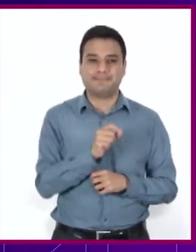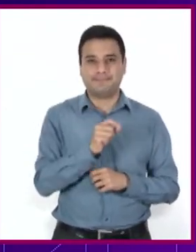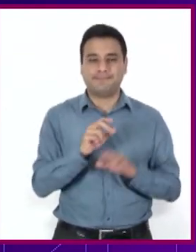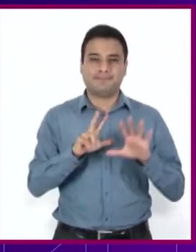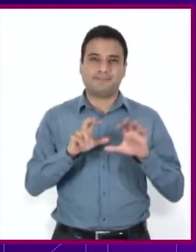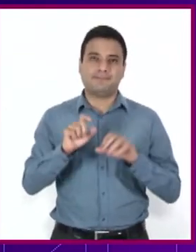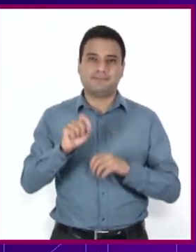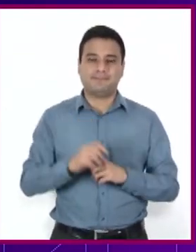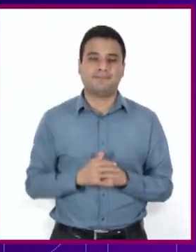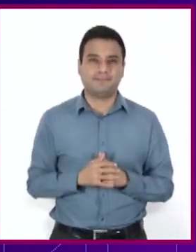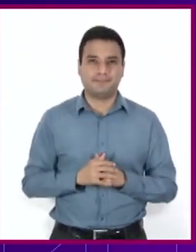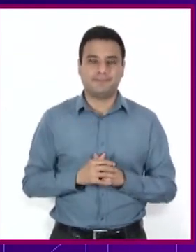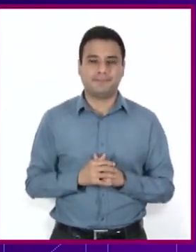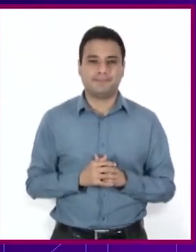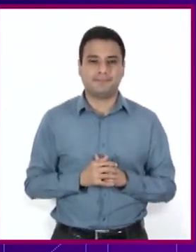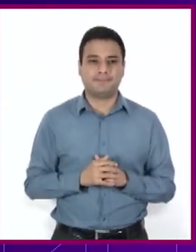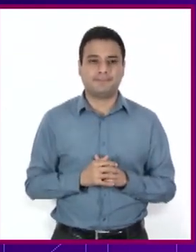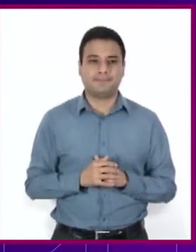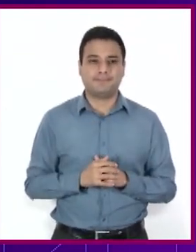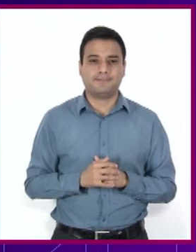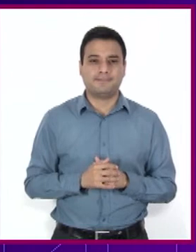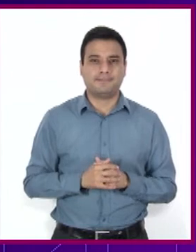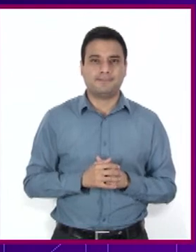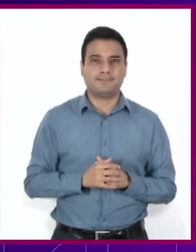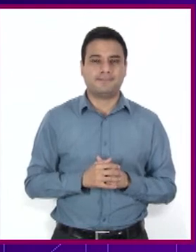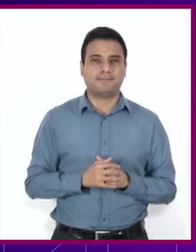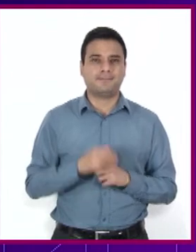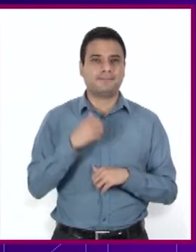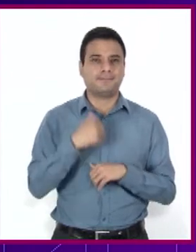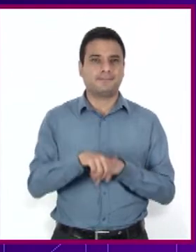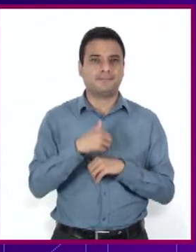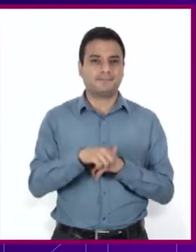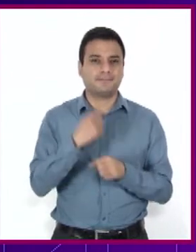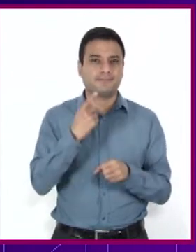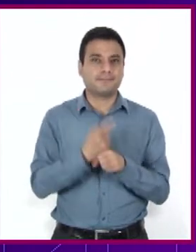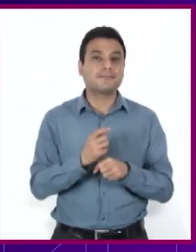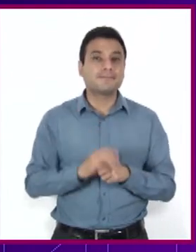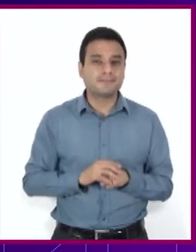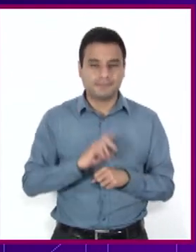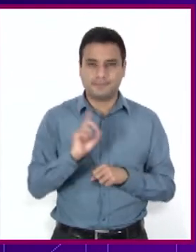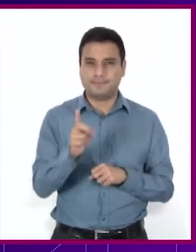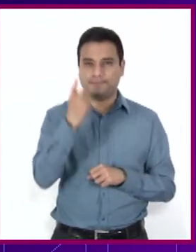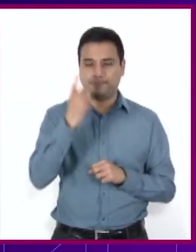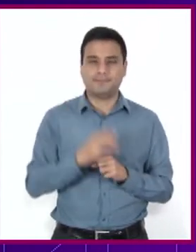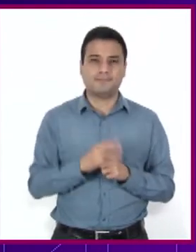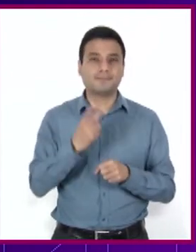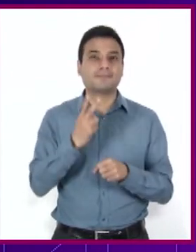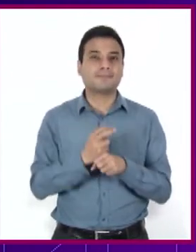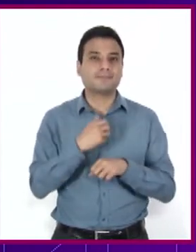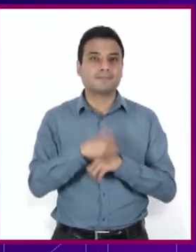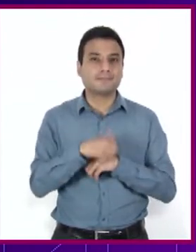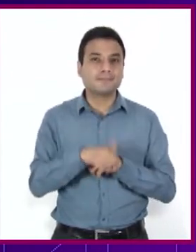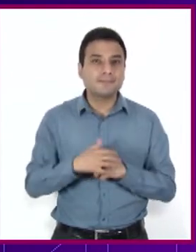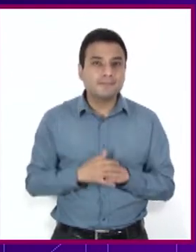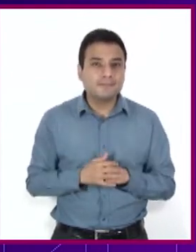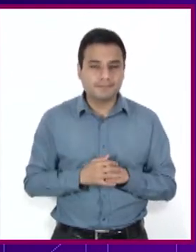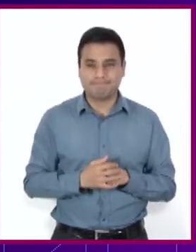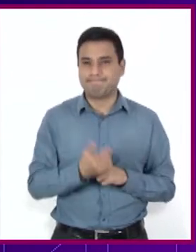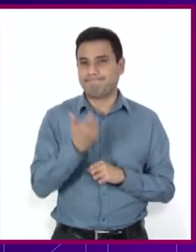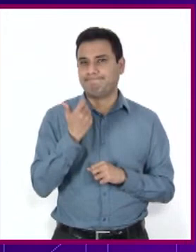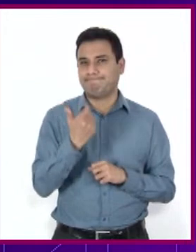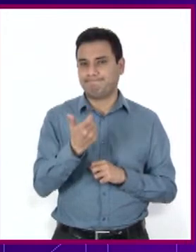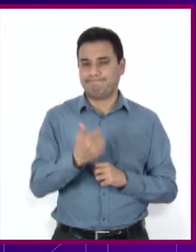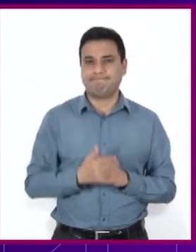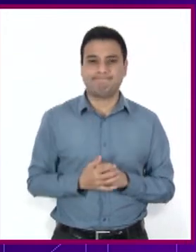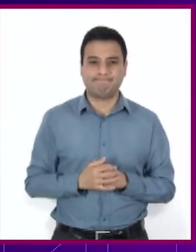40,820. El primer valor de la coordenada representa los dólares y el segundo valor su equivalencia en pesos. Por lo